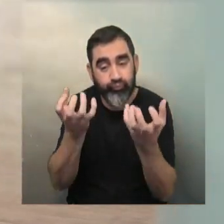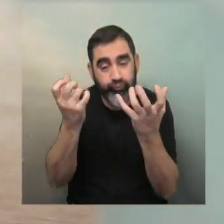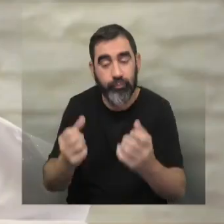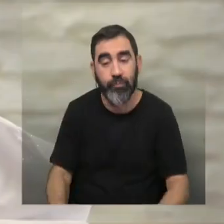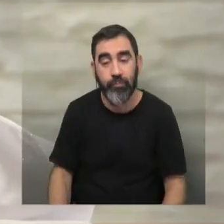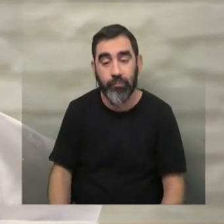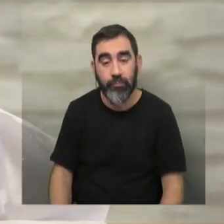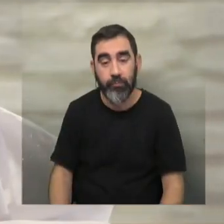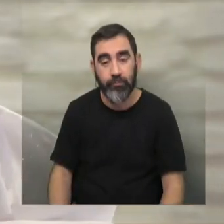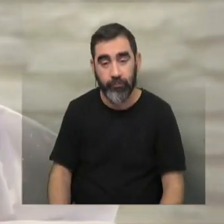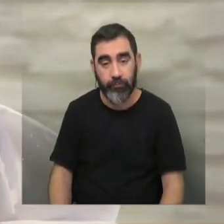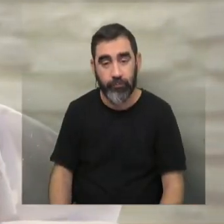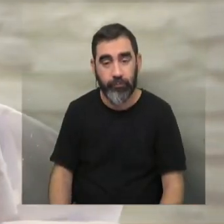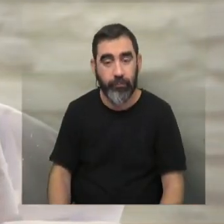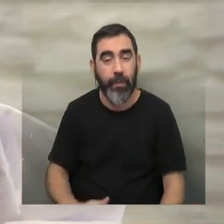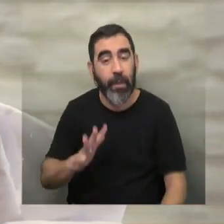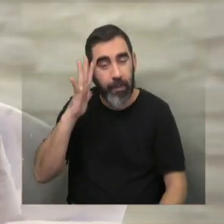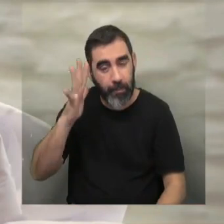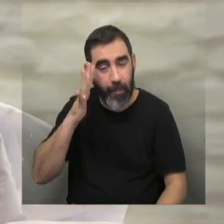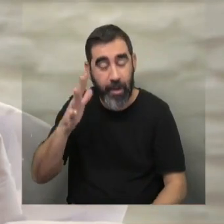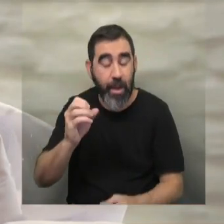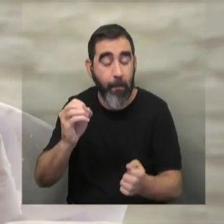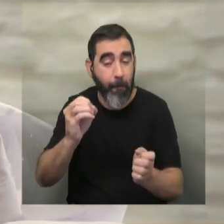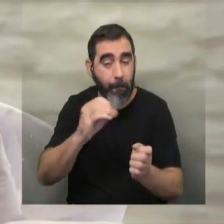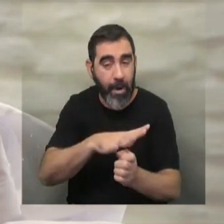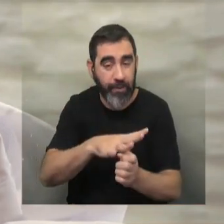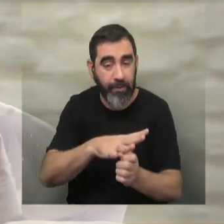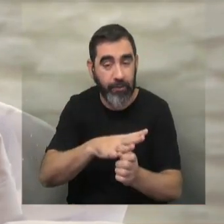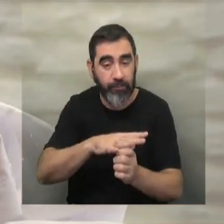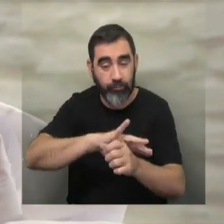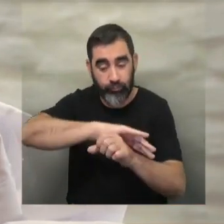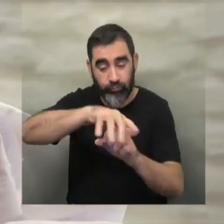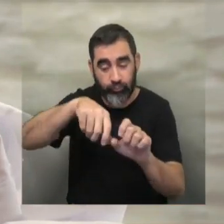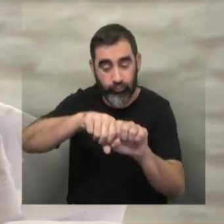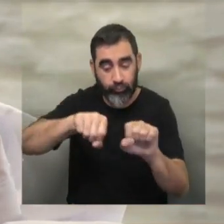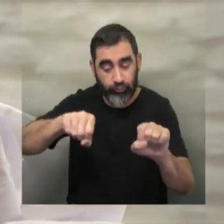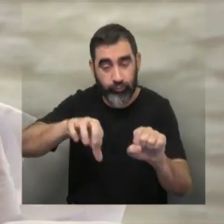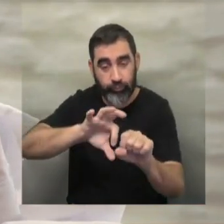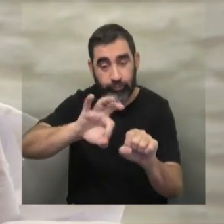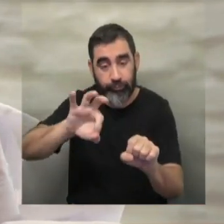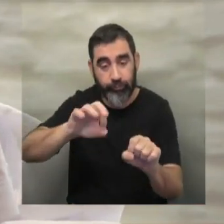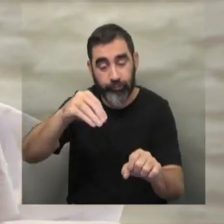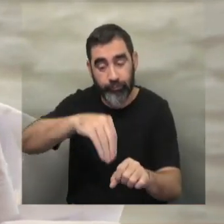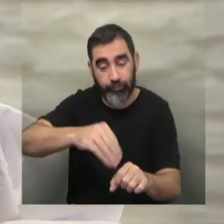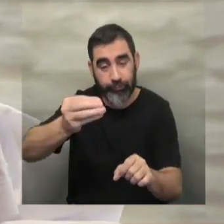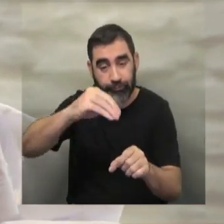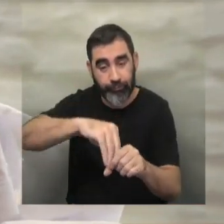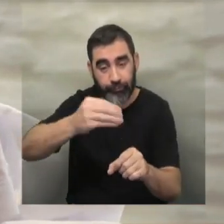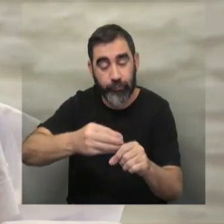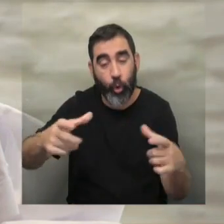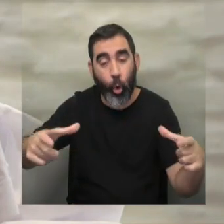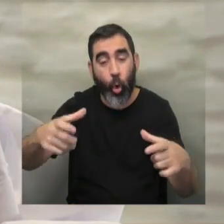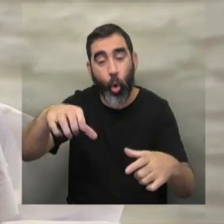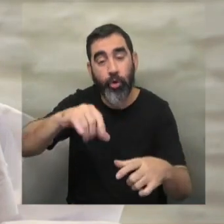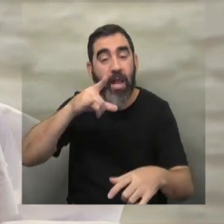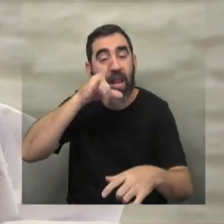cómo vamos a hacer? Hagamos de cuenta que acá está la mancha, hago un cucurucho, pongo y saco en una ollita